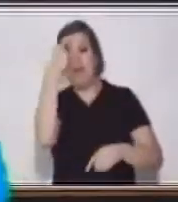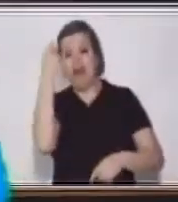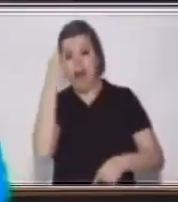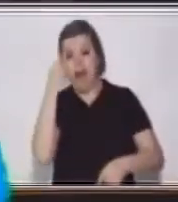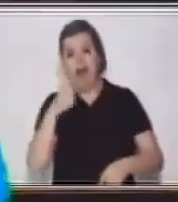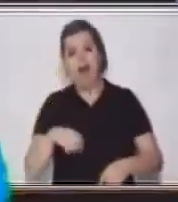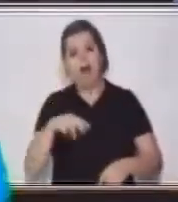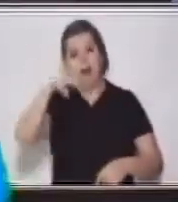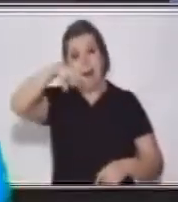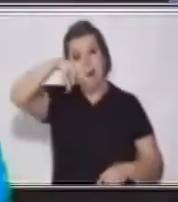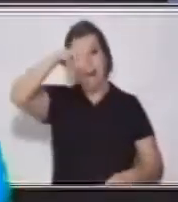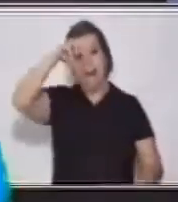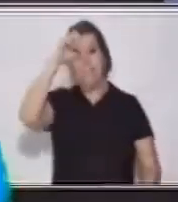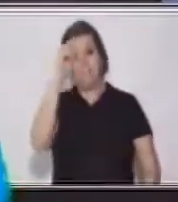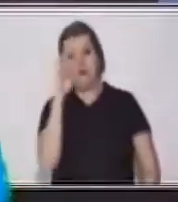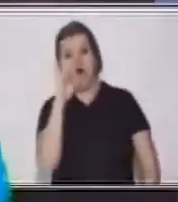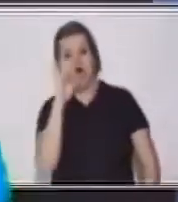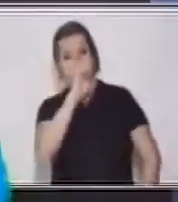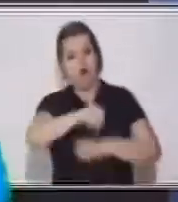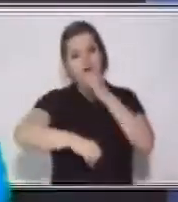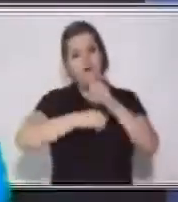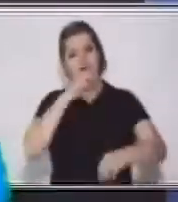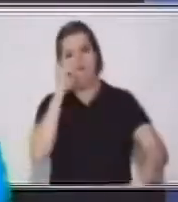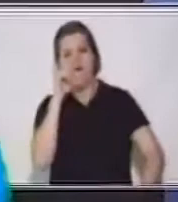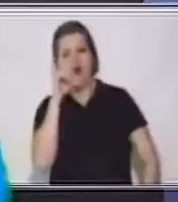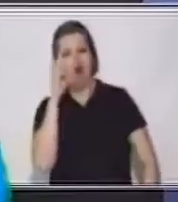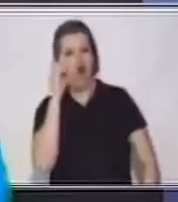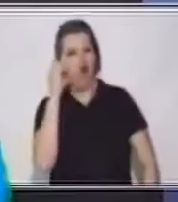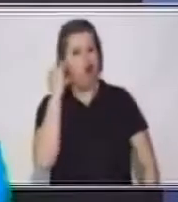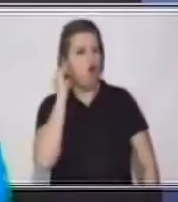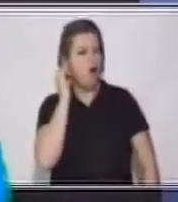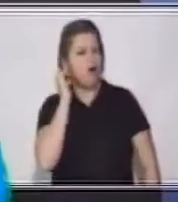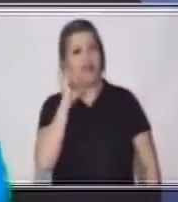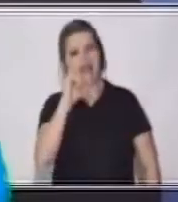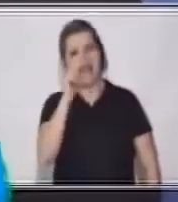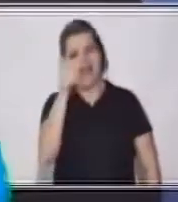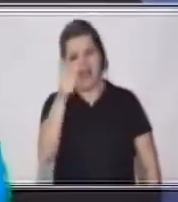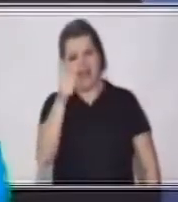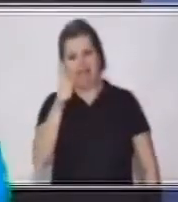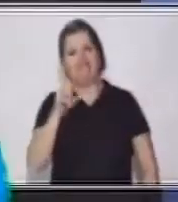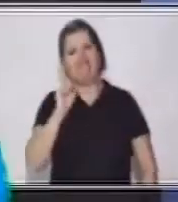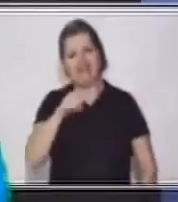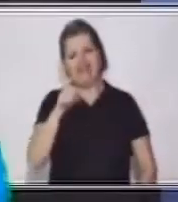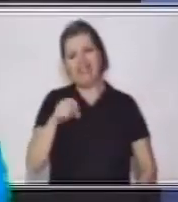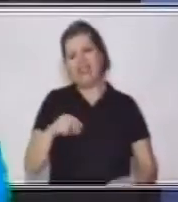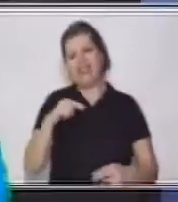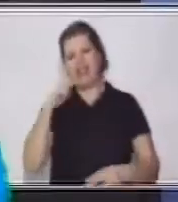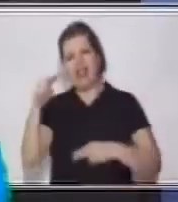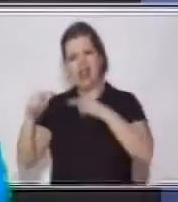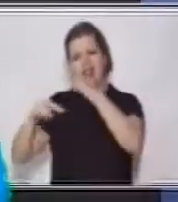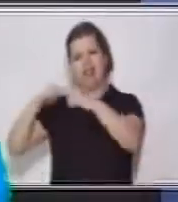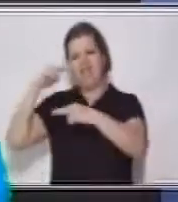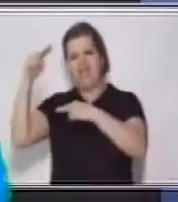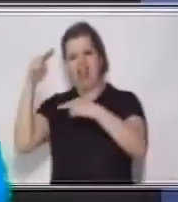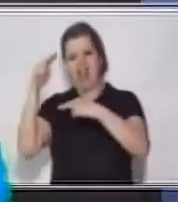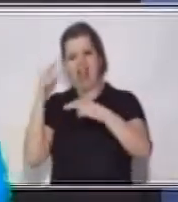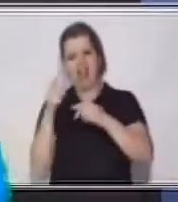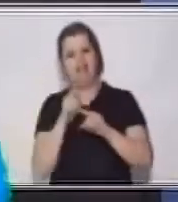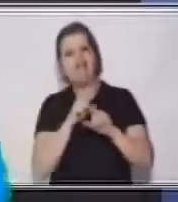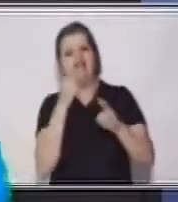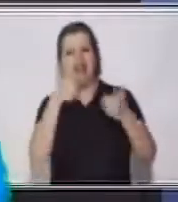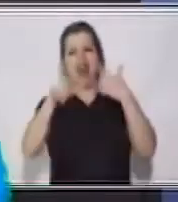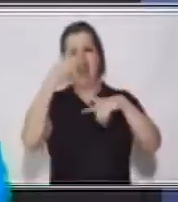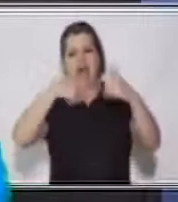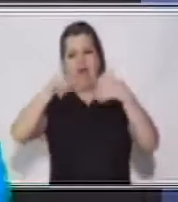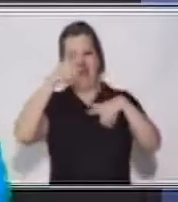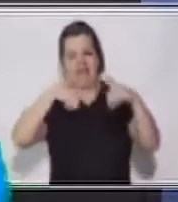la morfología. También reconociendo que es parte de los niveles científicos de la lengua. Hemos estado hablando un